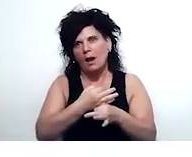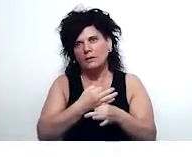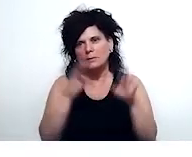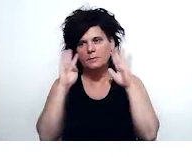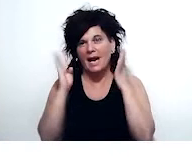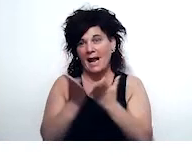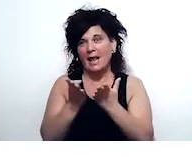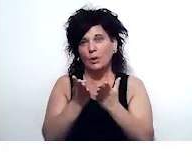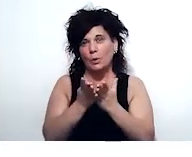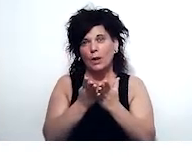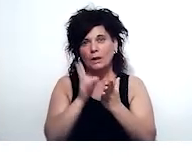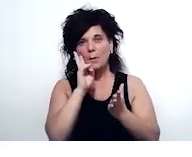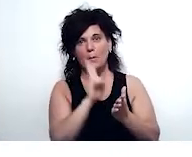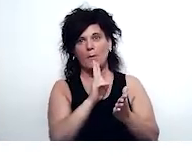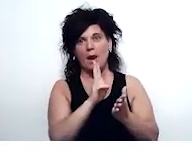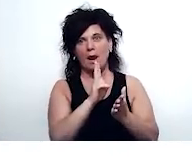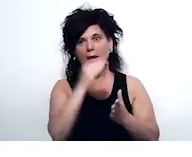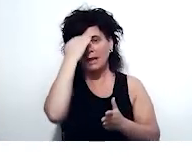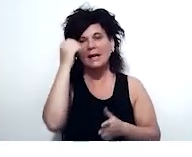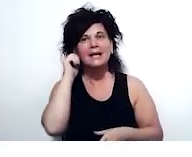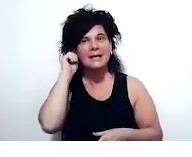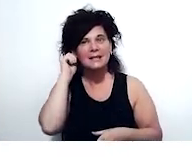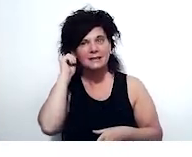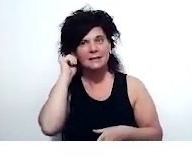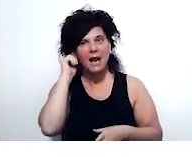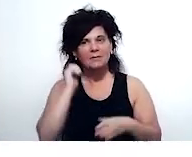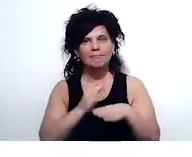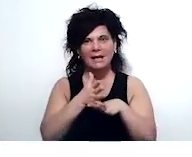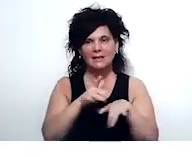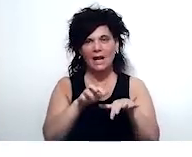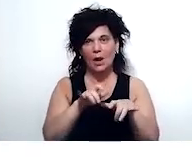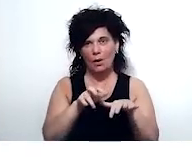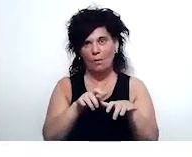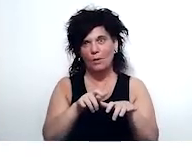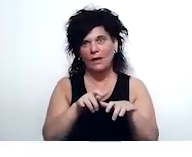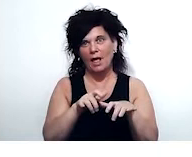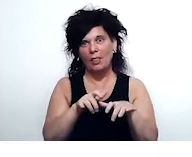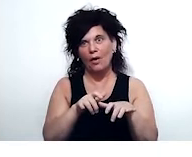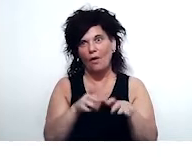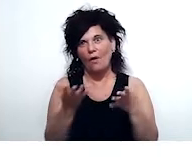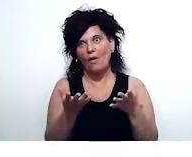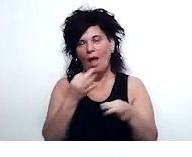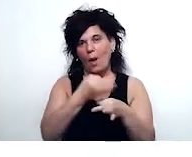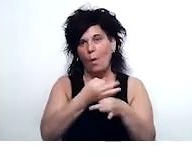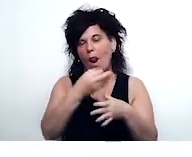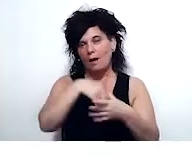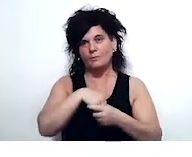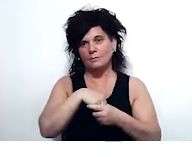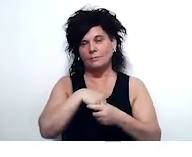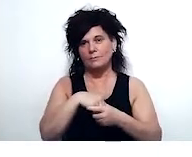para estudiantes, fíjense, estudiantes de 15 años que tienen acceso a un ordenador o un portátil o una tableta en la